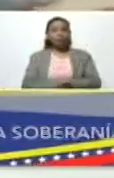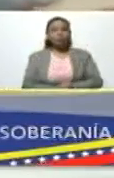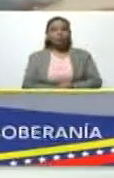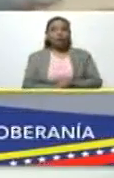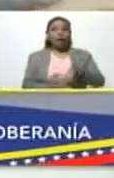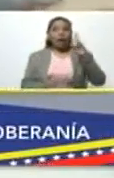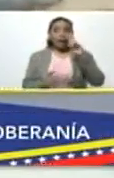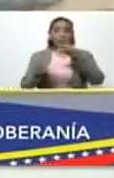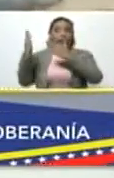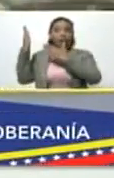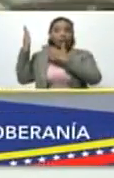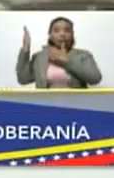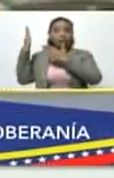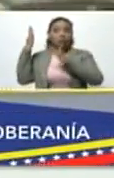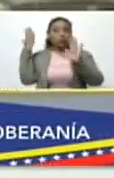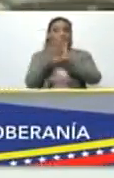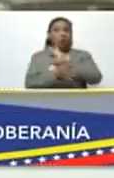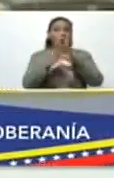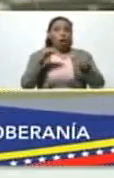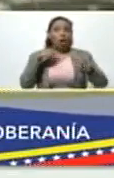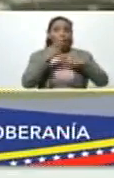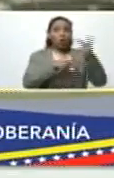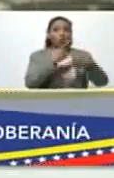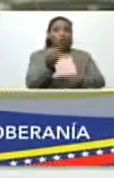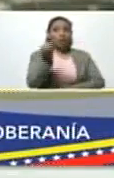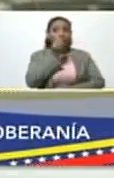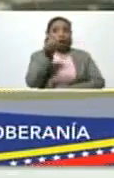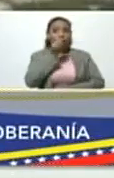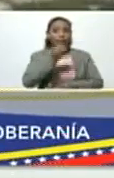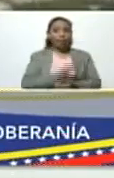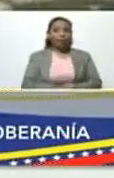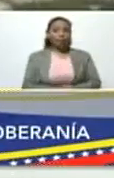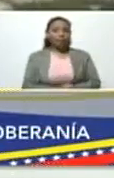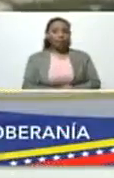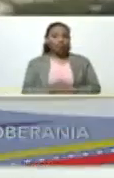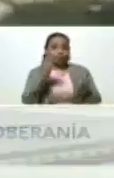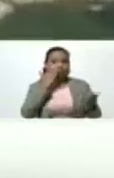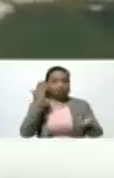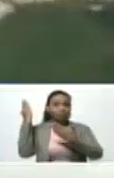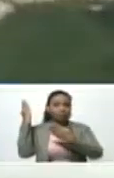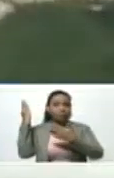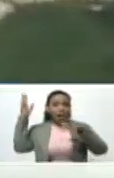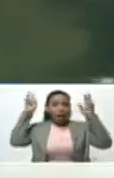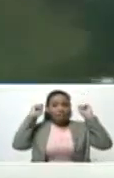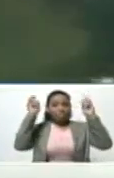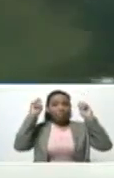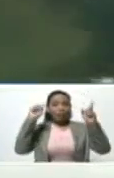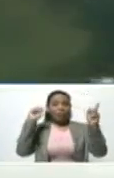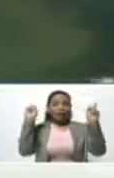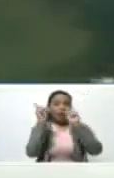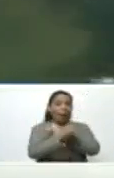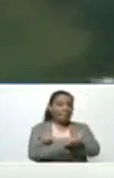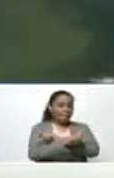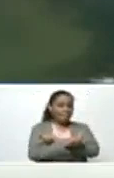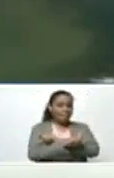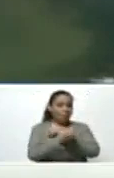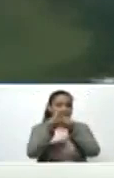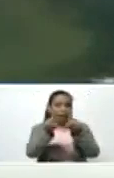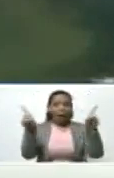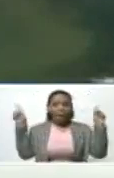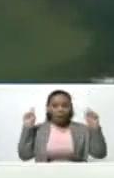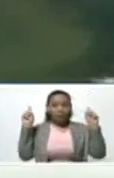ve? Y sobre todo para la producción de alimentos. Fíjese, ahí en el tema del cambio climático, que es parte de eso